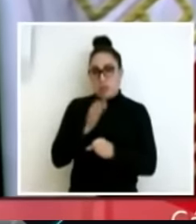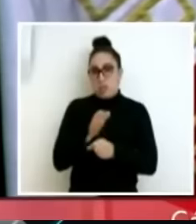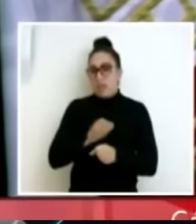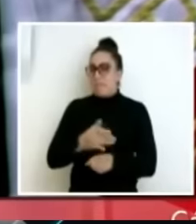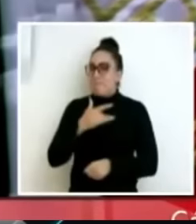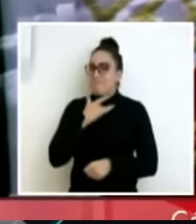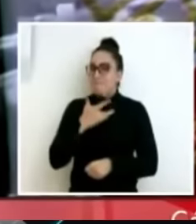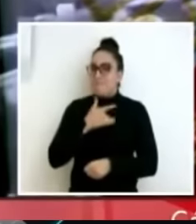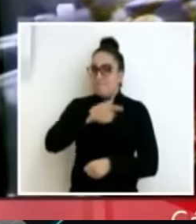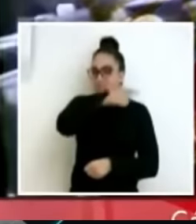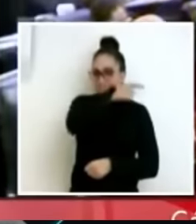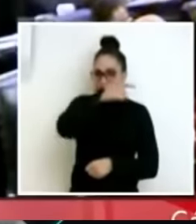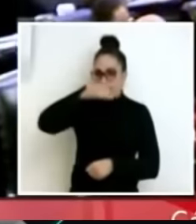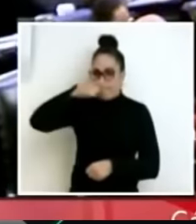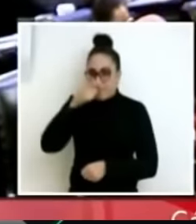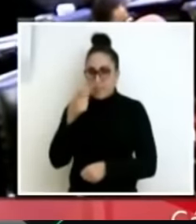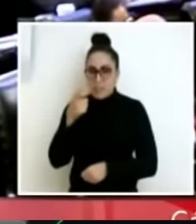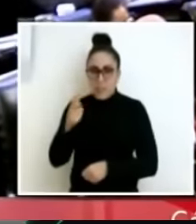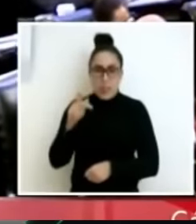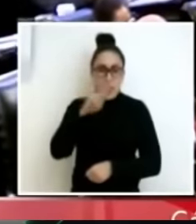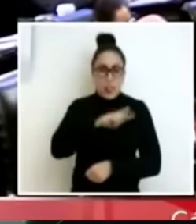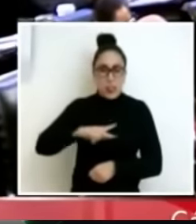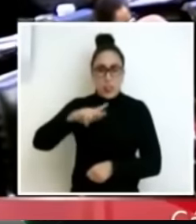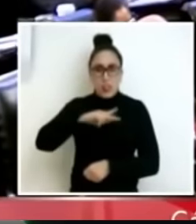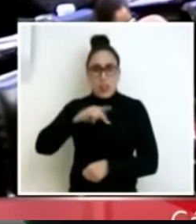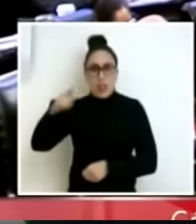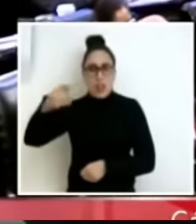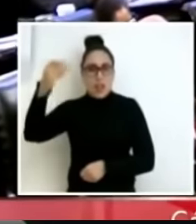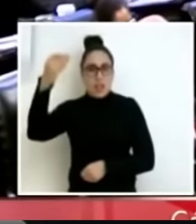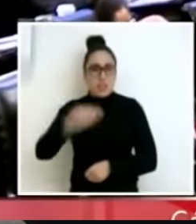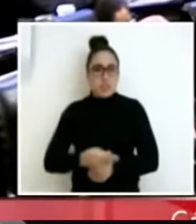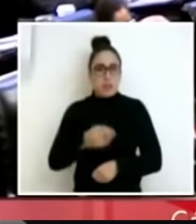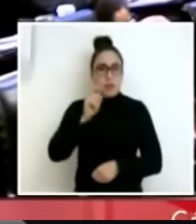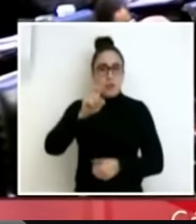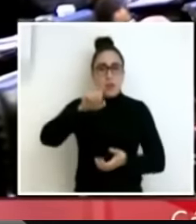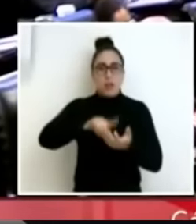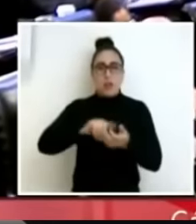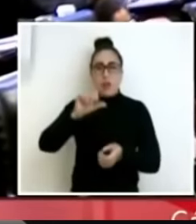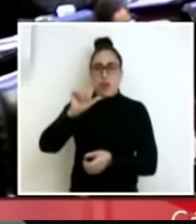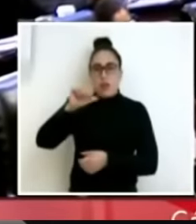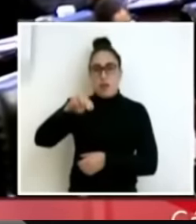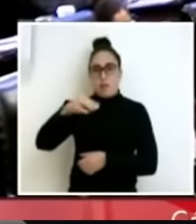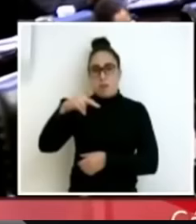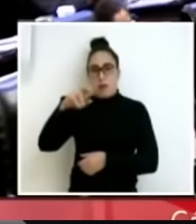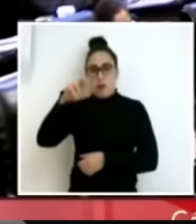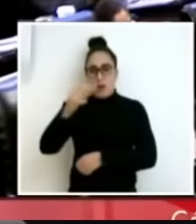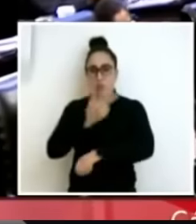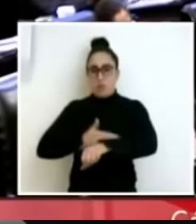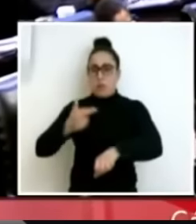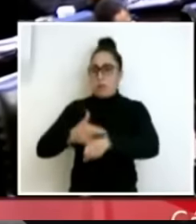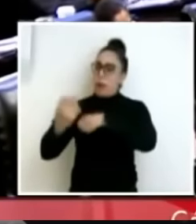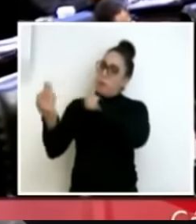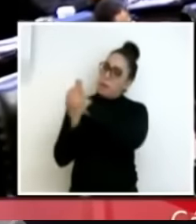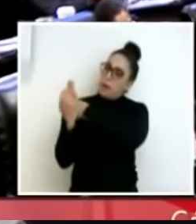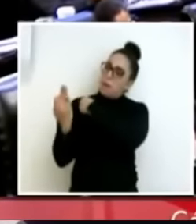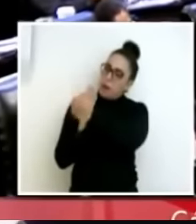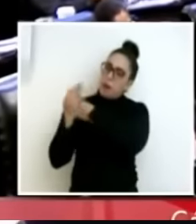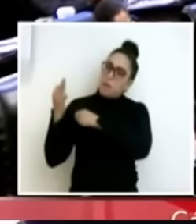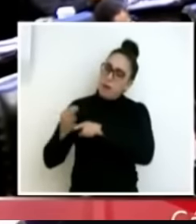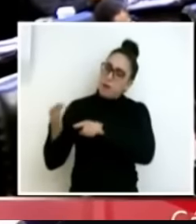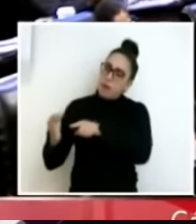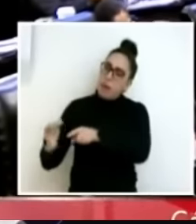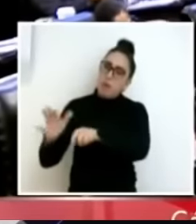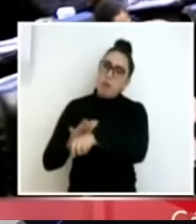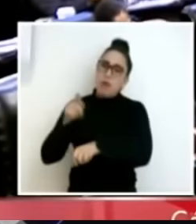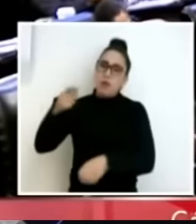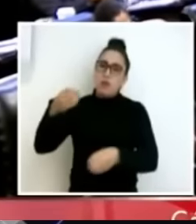cuando aceptan que los ministros se la pasen autoamparándose con el pretexto de que a ellos no